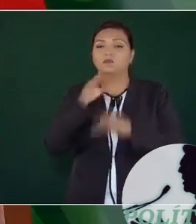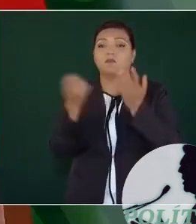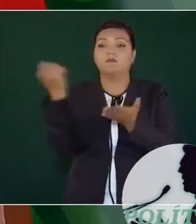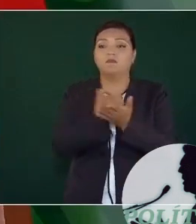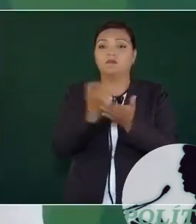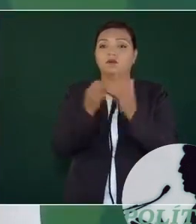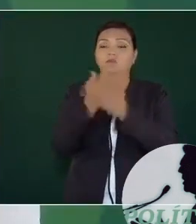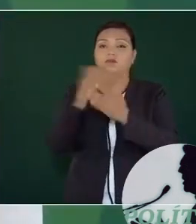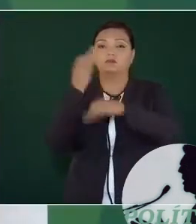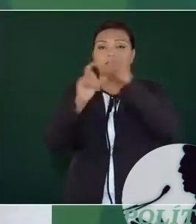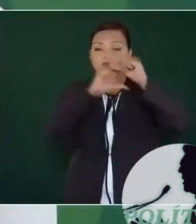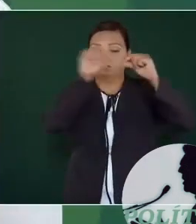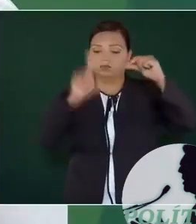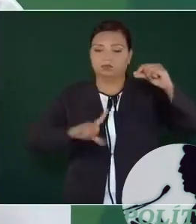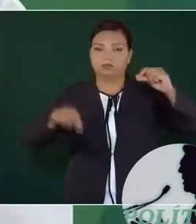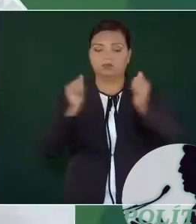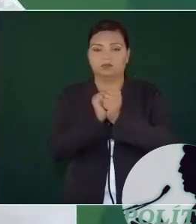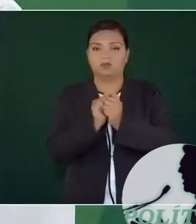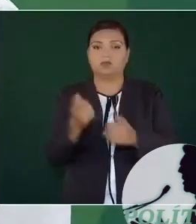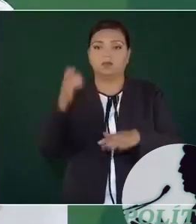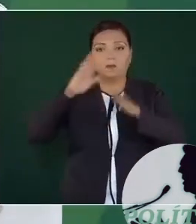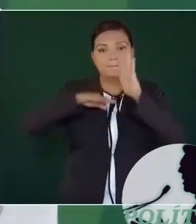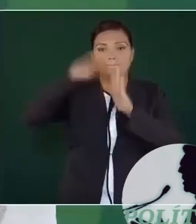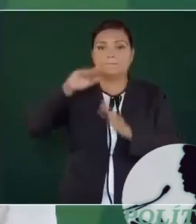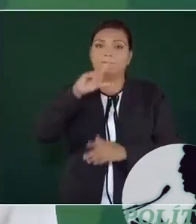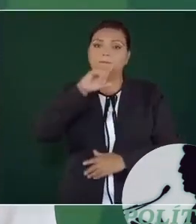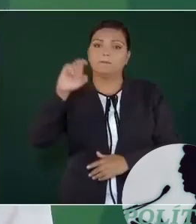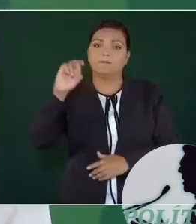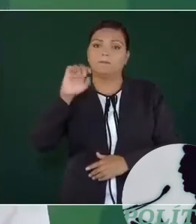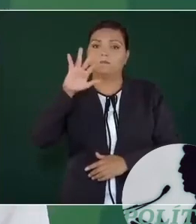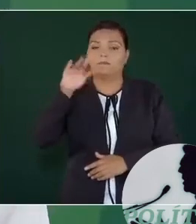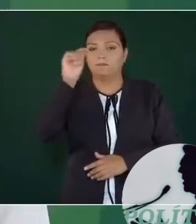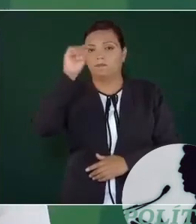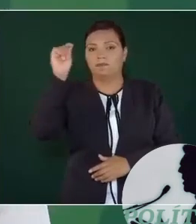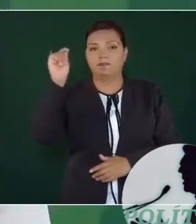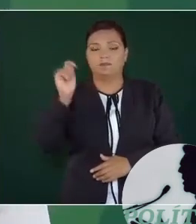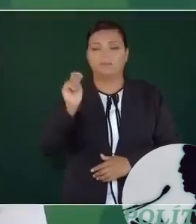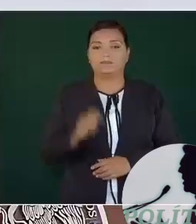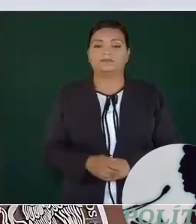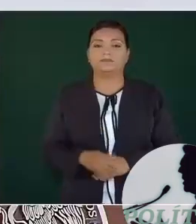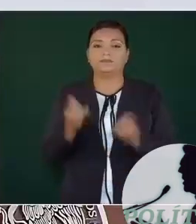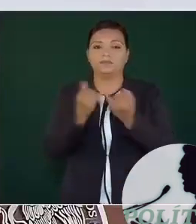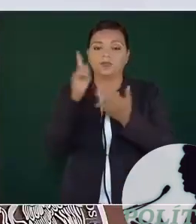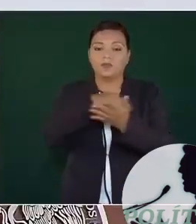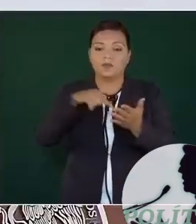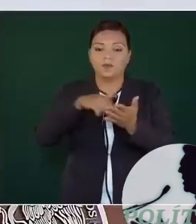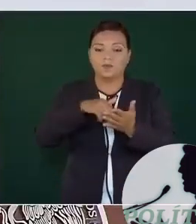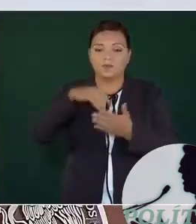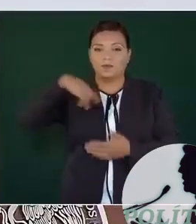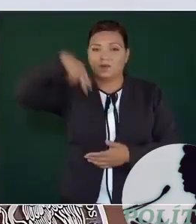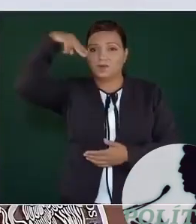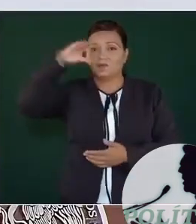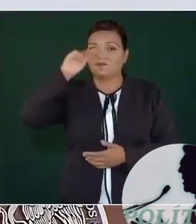salarios a nivel nacional, con un incremento de 135%, y en la zona de la